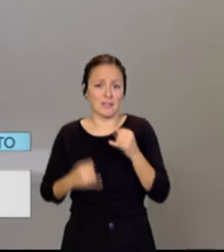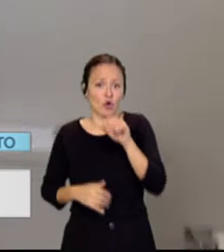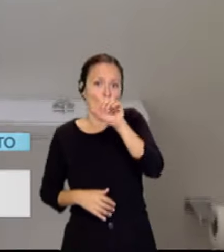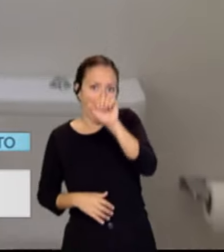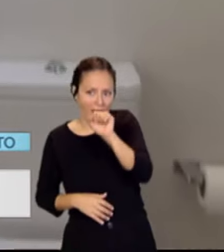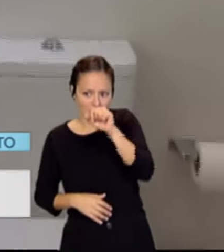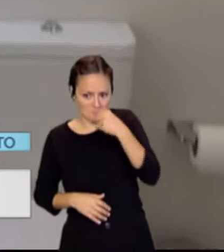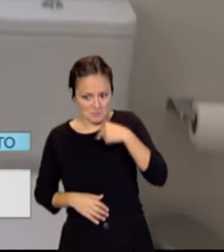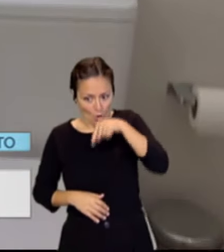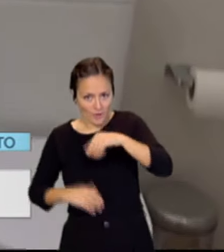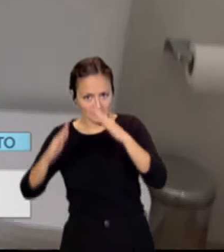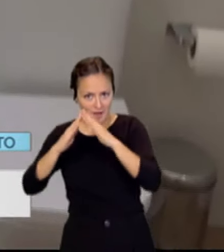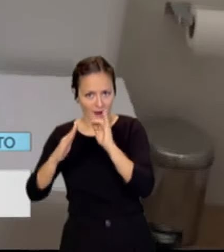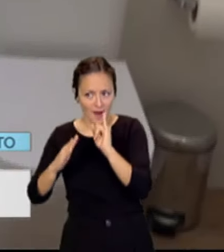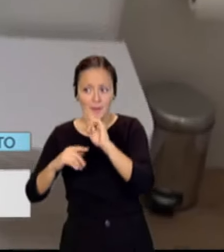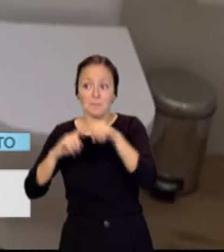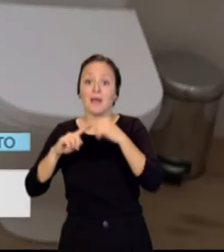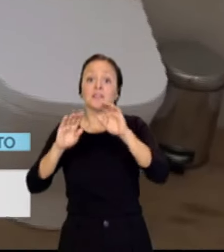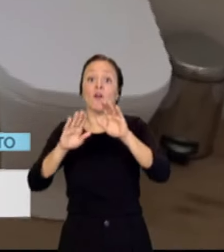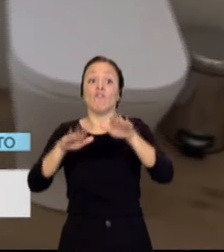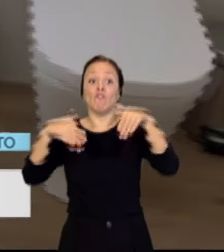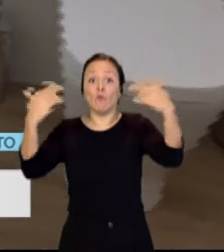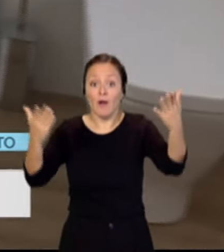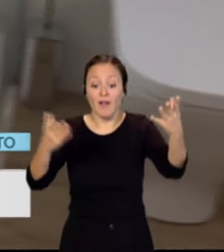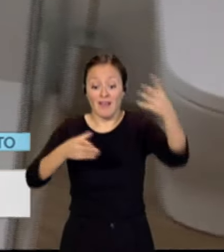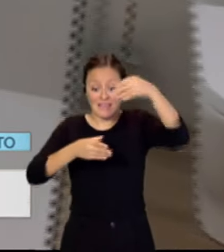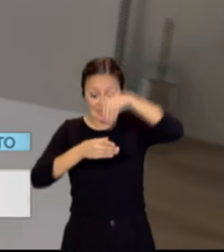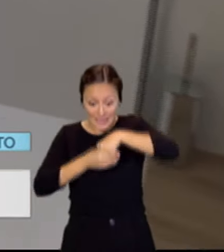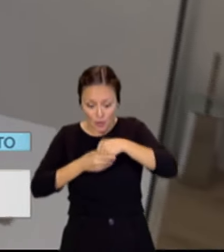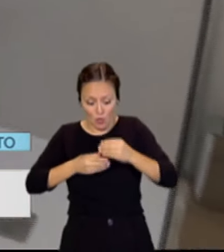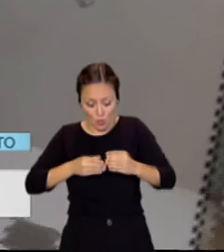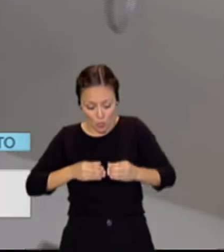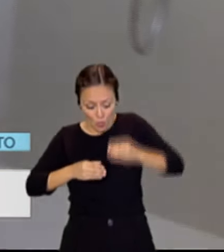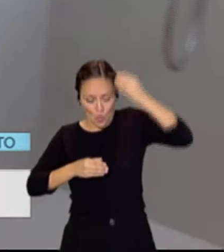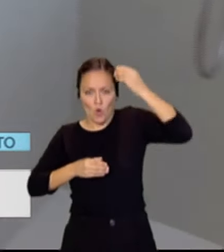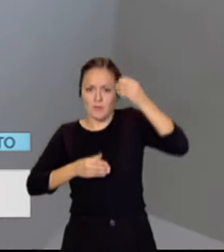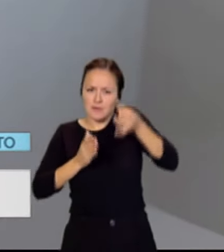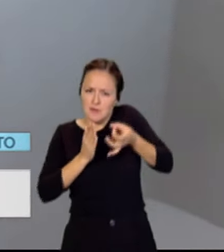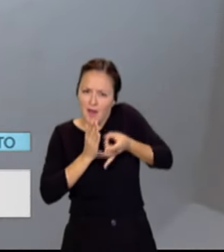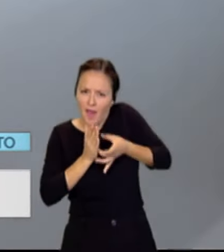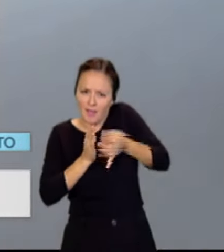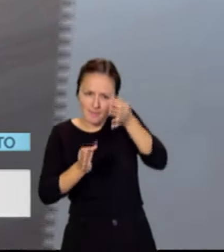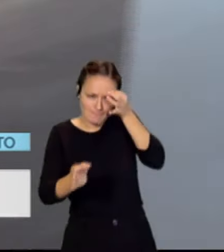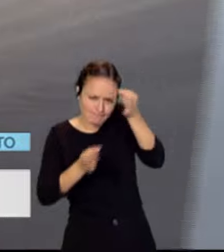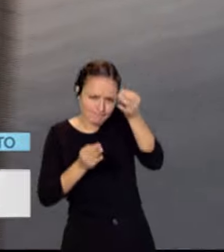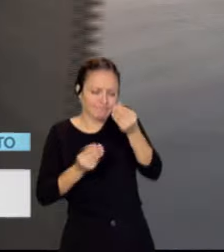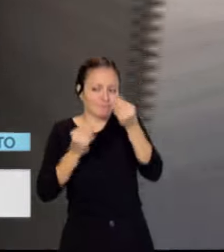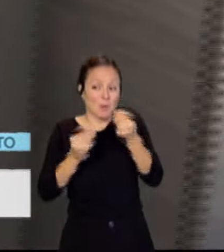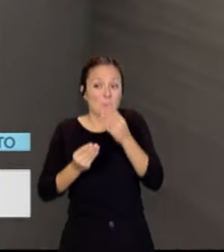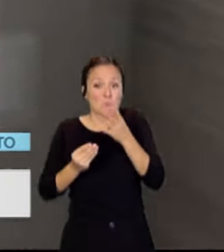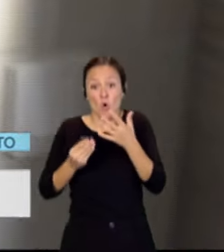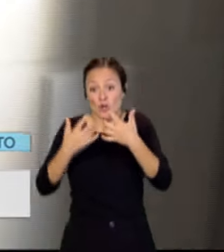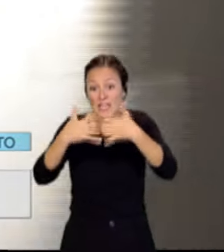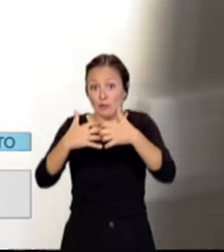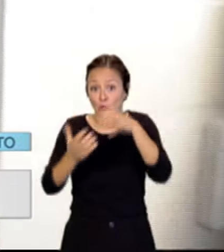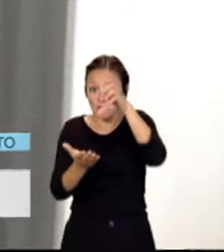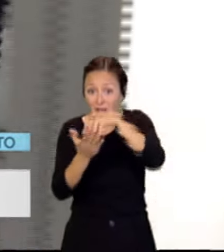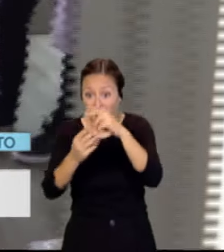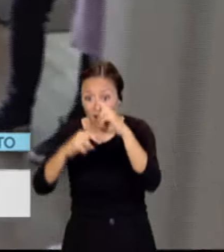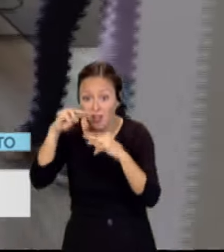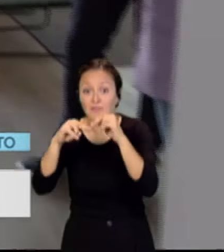cuidados tanto exteriores como interiores con una calidad pues bastante exquisita dado que al ser industrializada la mano de obra es